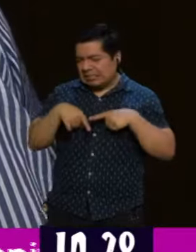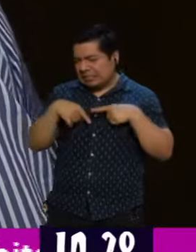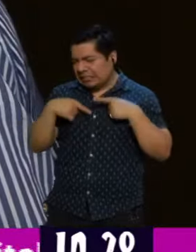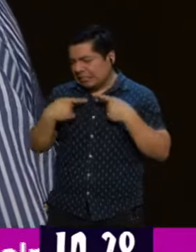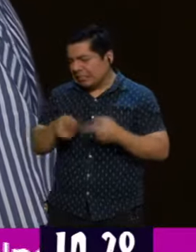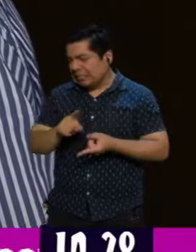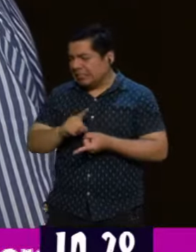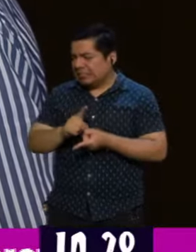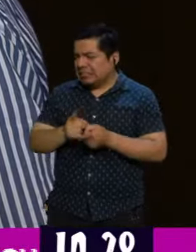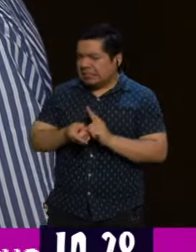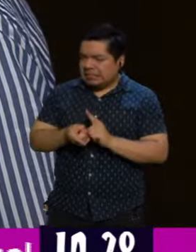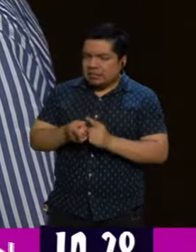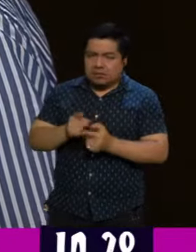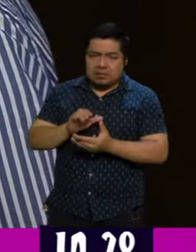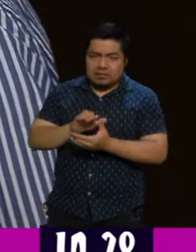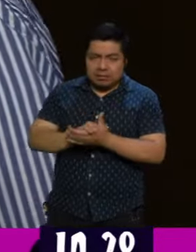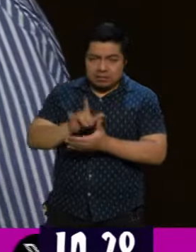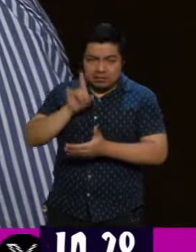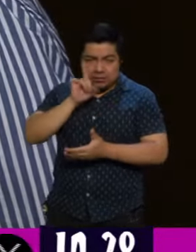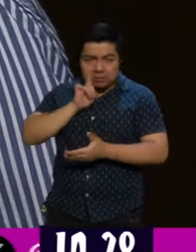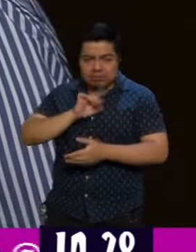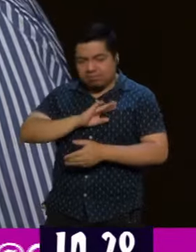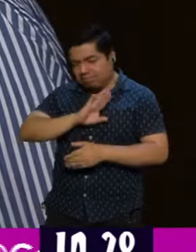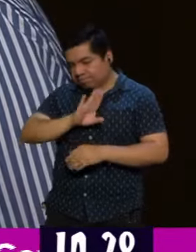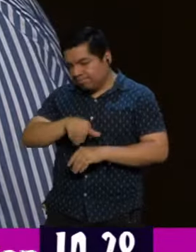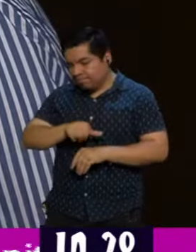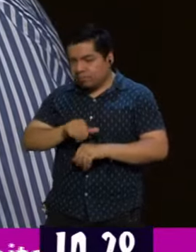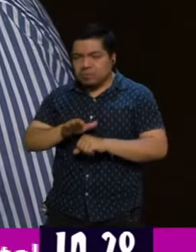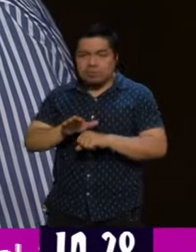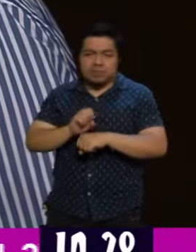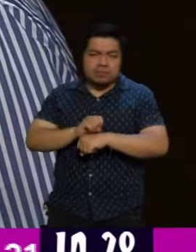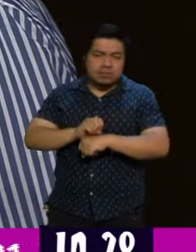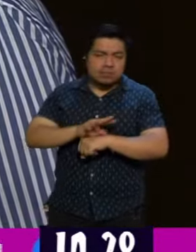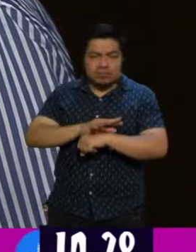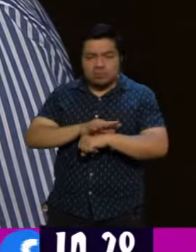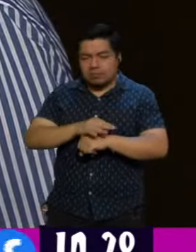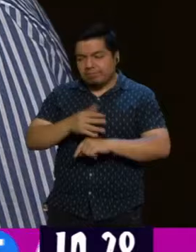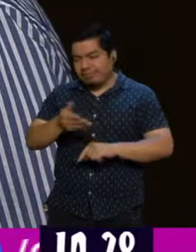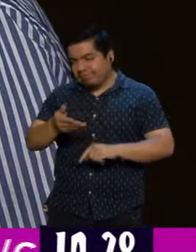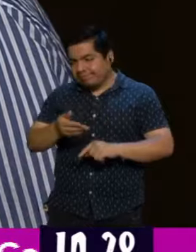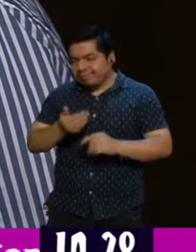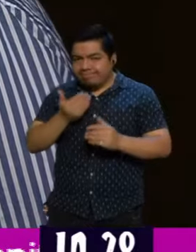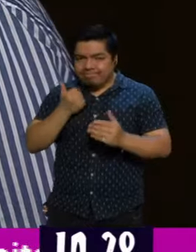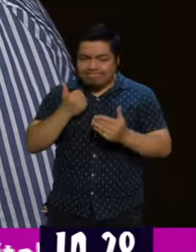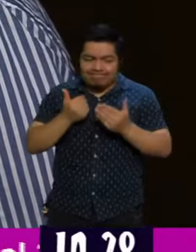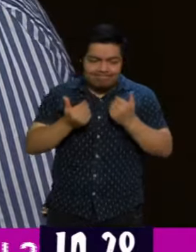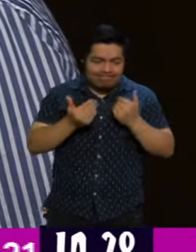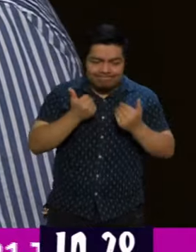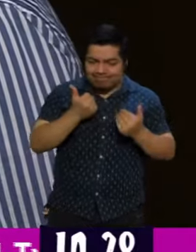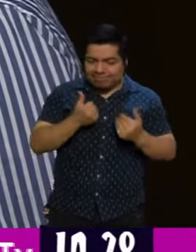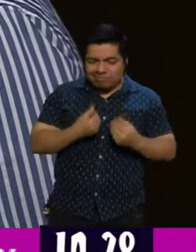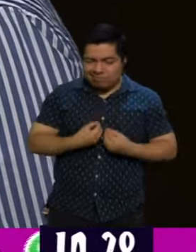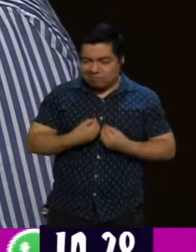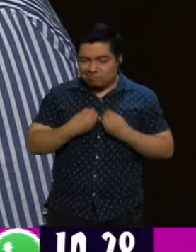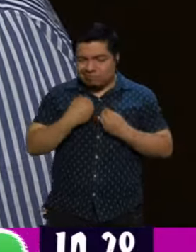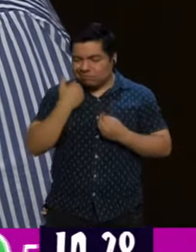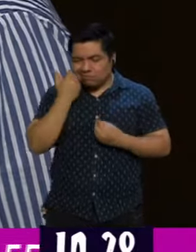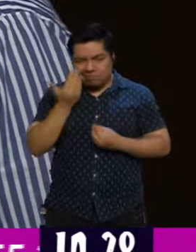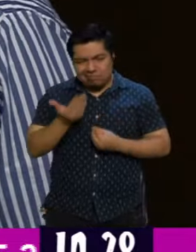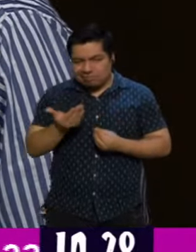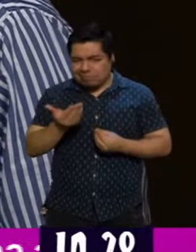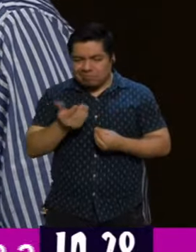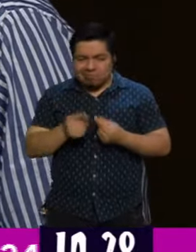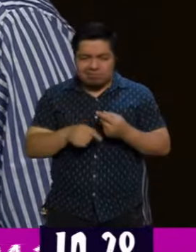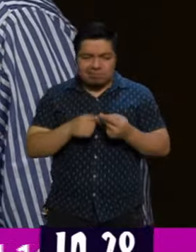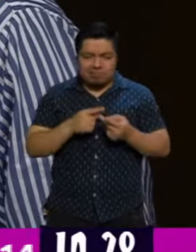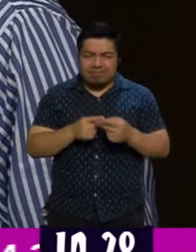mujer en la pandemia. Él no tiene ya ganas de vivir. Claro. Está